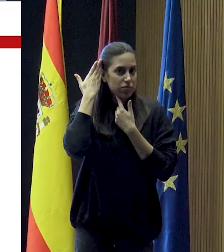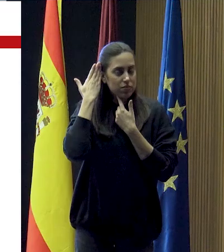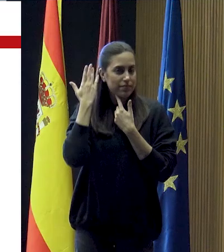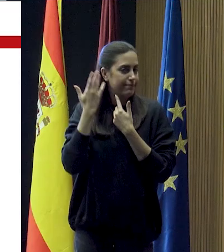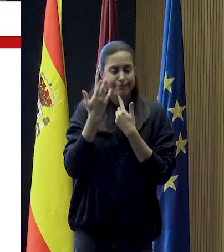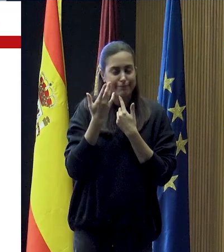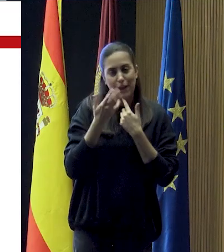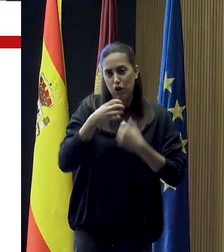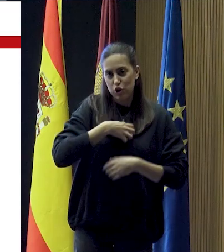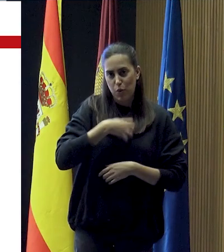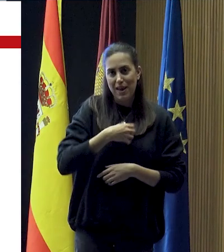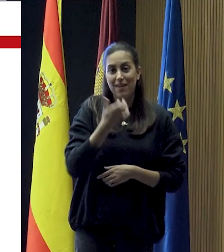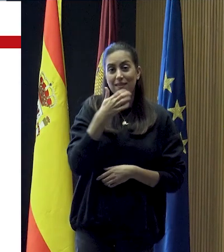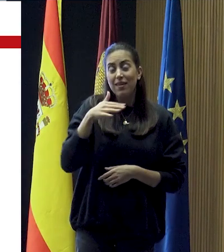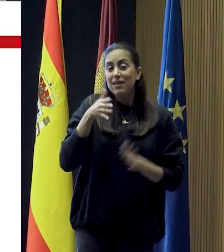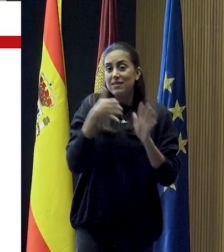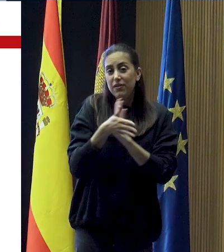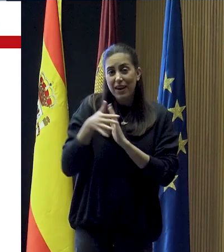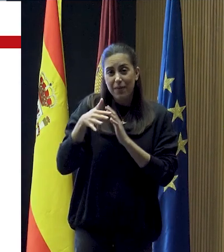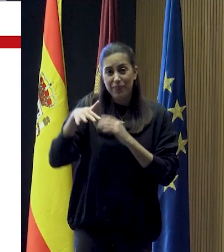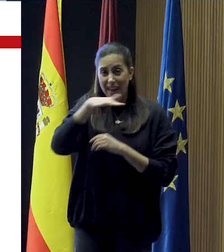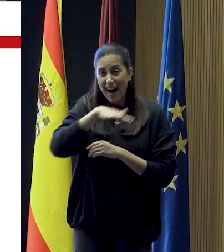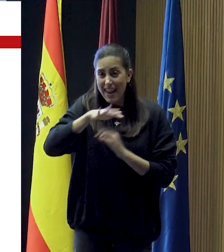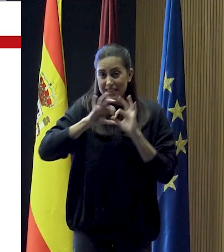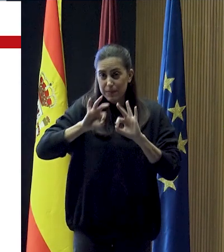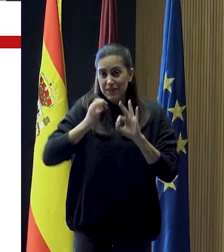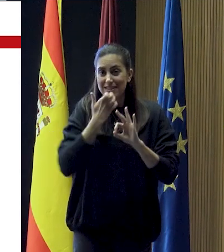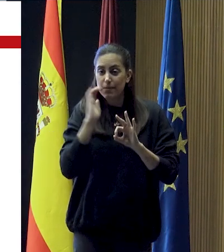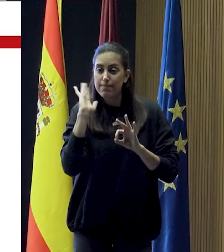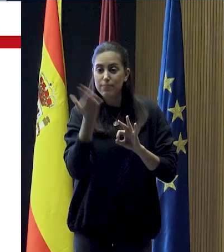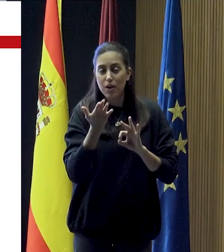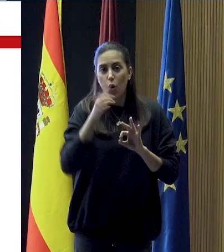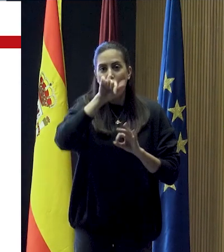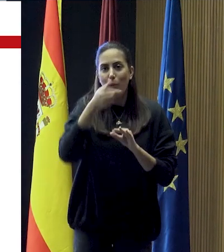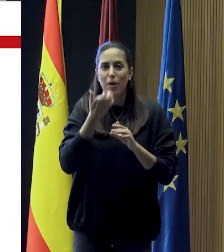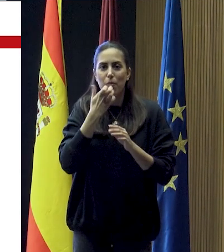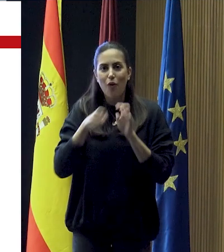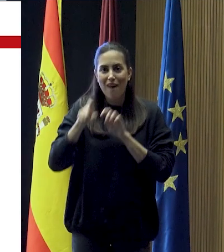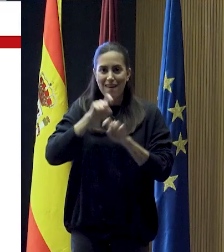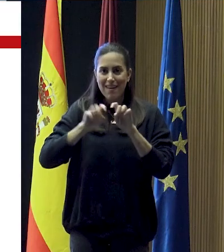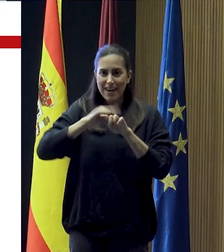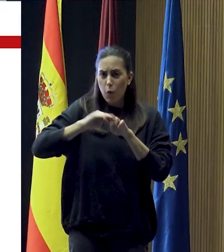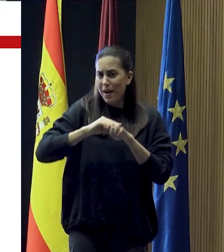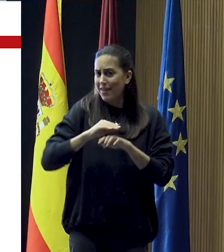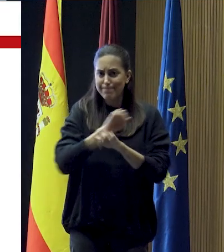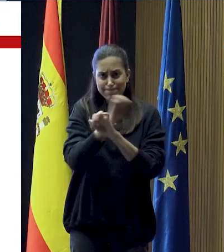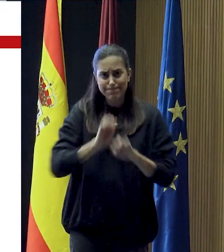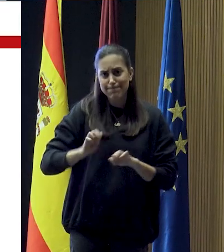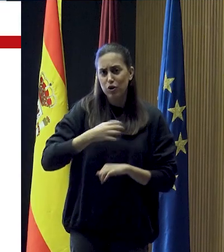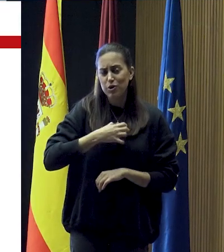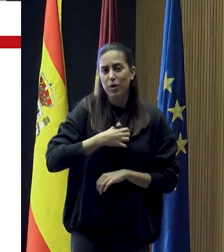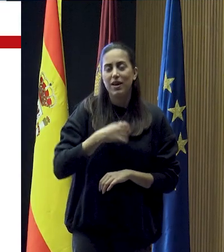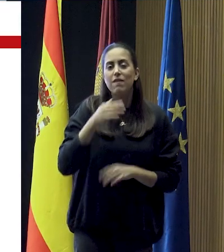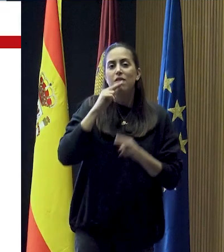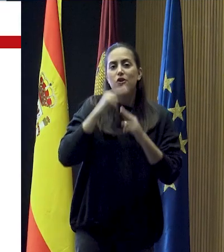muy concretas que si se lesionan provocan un daño y ese daño ya es irreparable. Estos son lo que llamamos cortezas primarias que